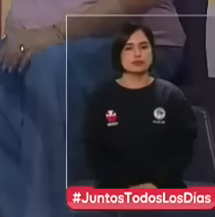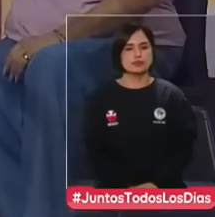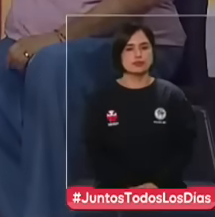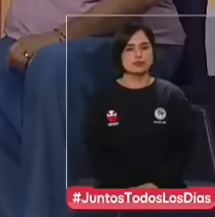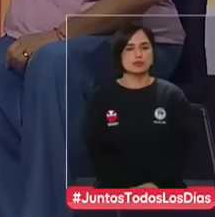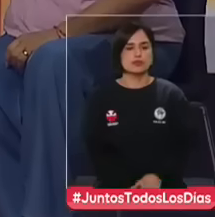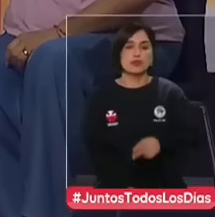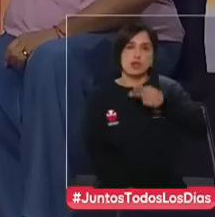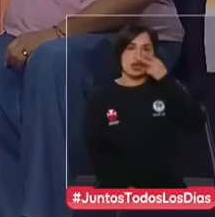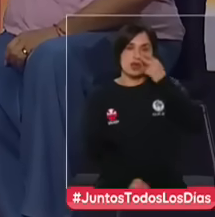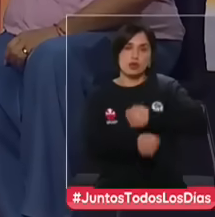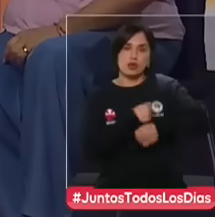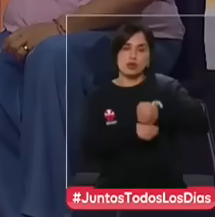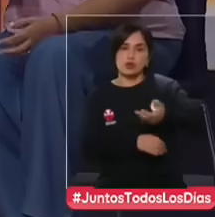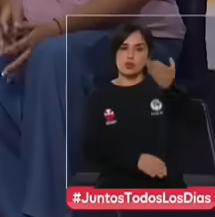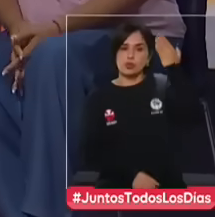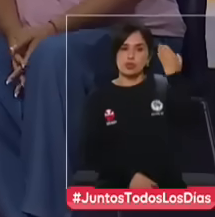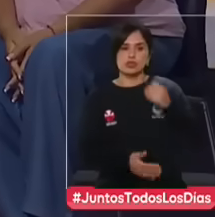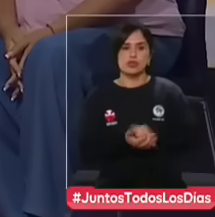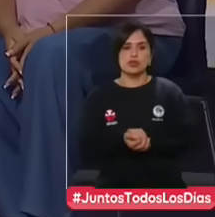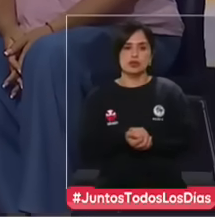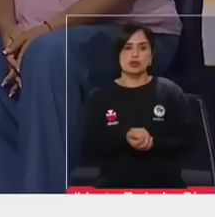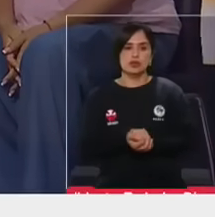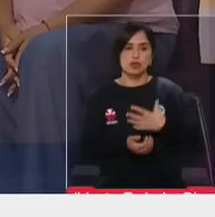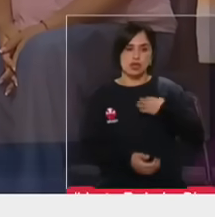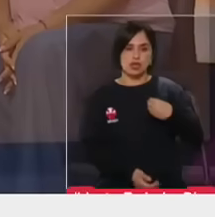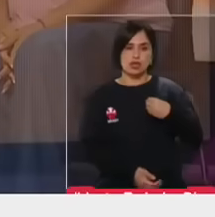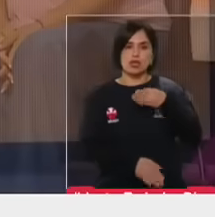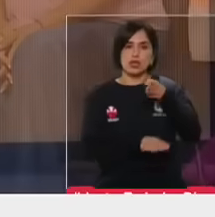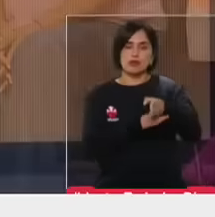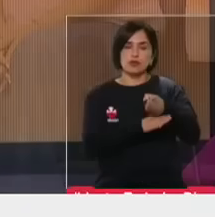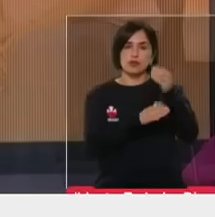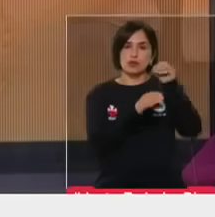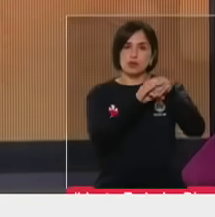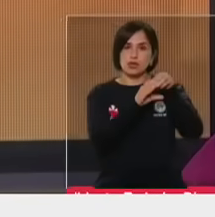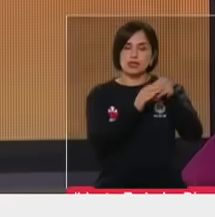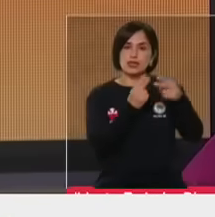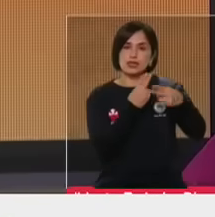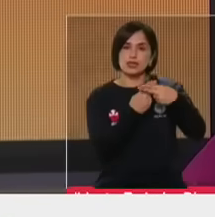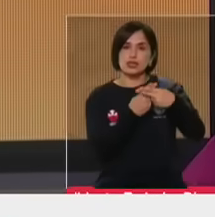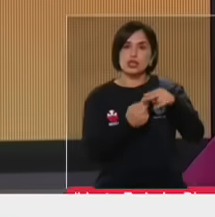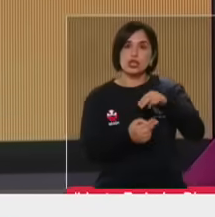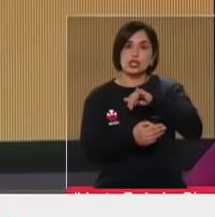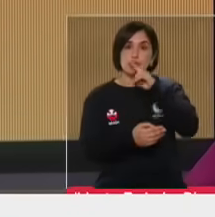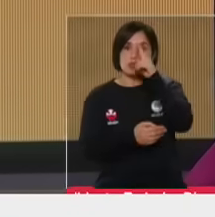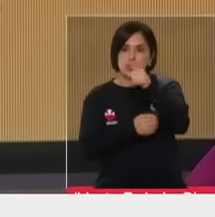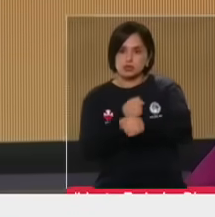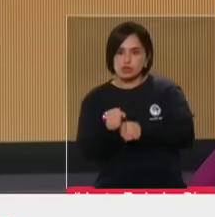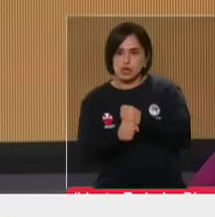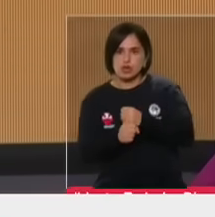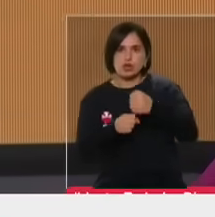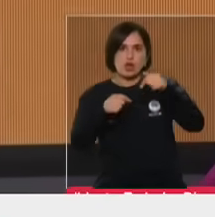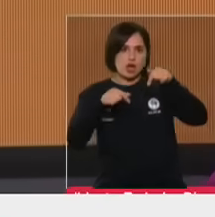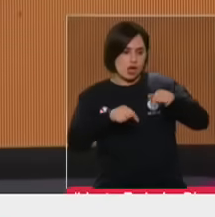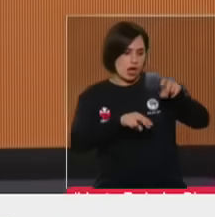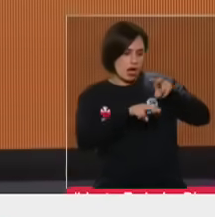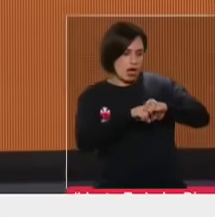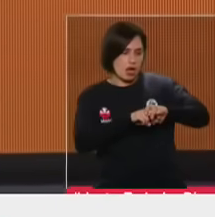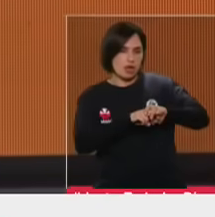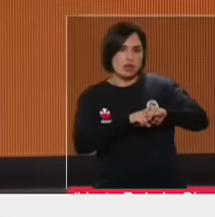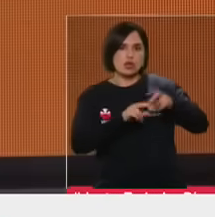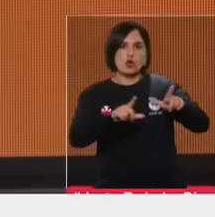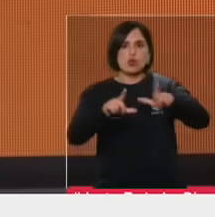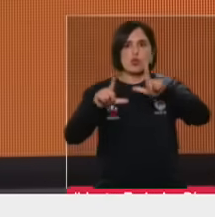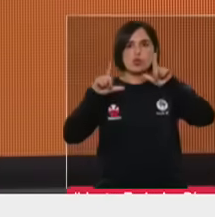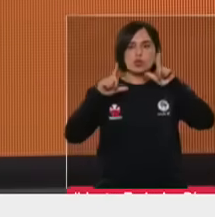En noviembre del año pasado llevaste a tus hijas a donar a la Teletón y un año después estás sentado acá como